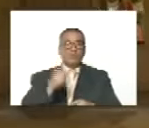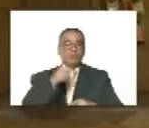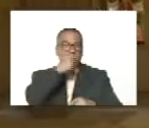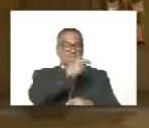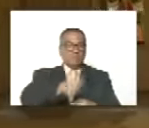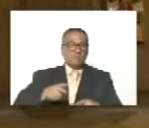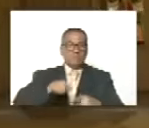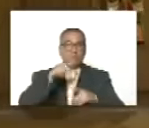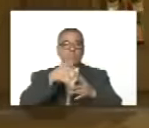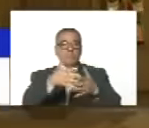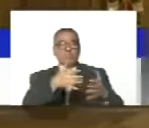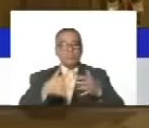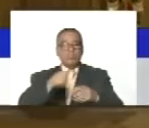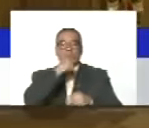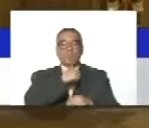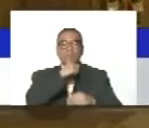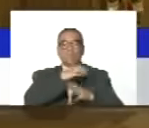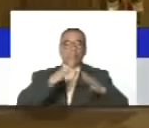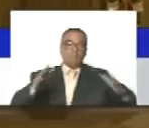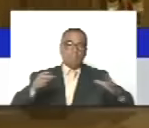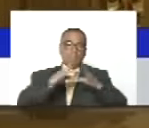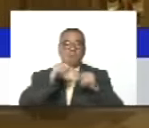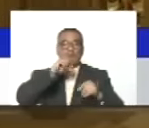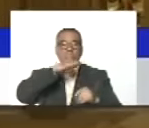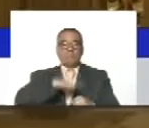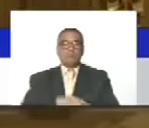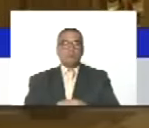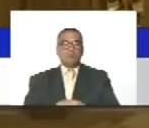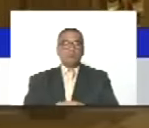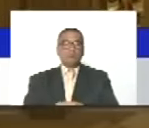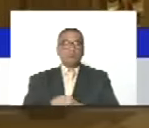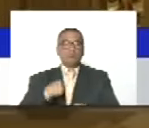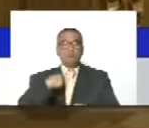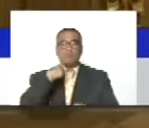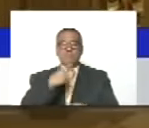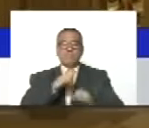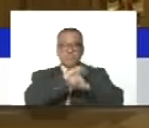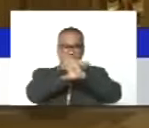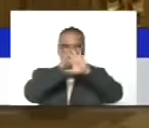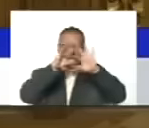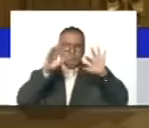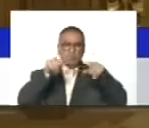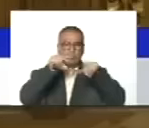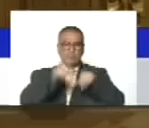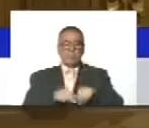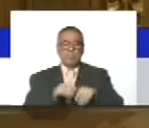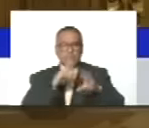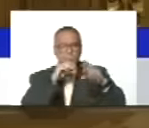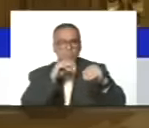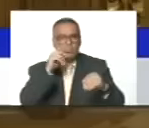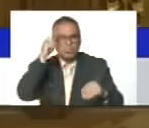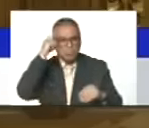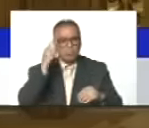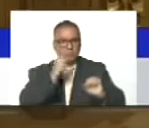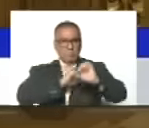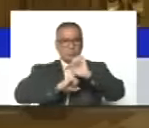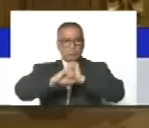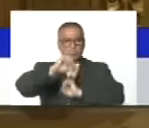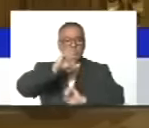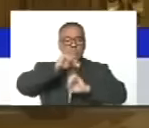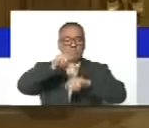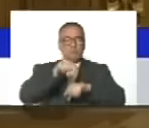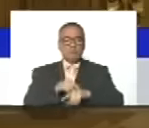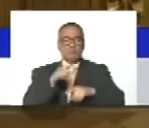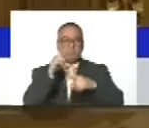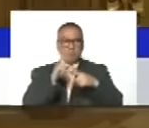pueblo que lleva la batalla de resistencia más grande de la historia. Hay que dejar claro y hablando con lógica, que rechazar el antisemitismo